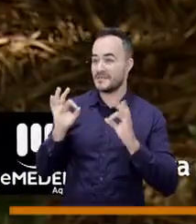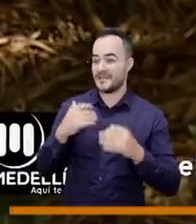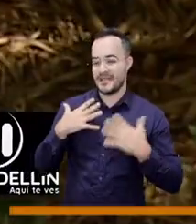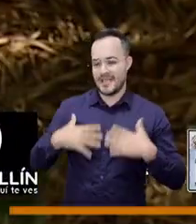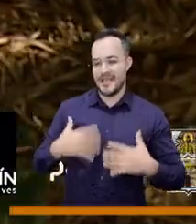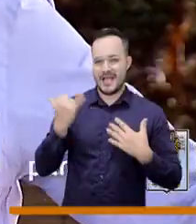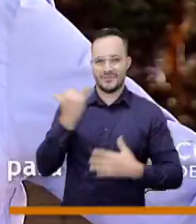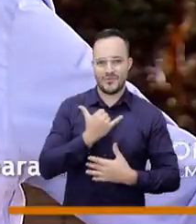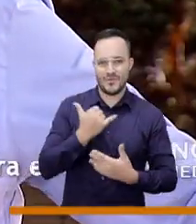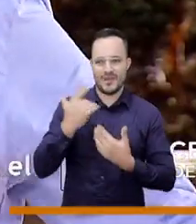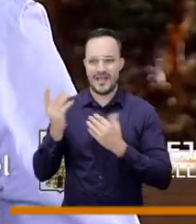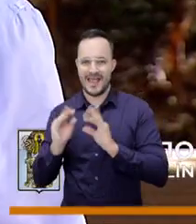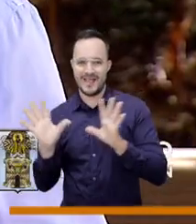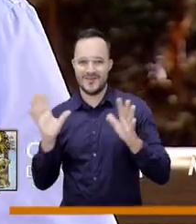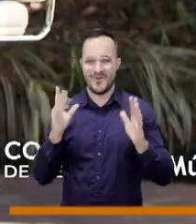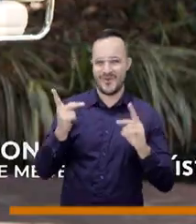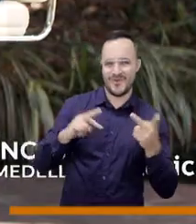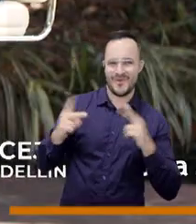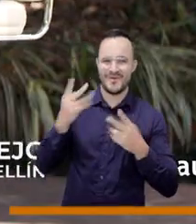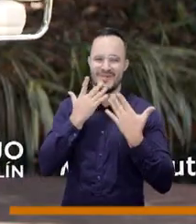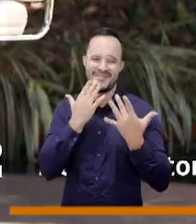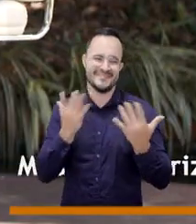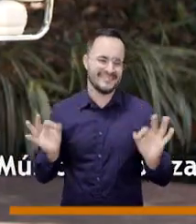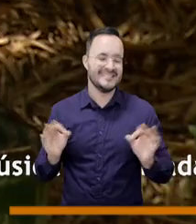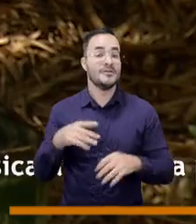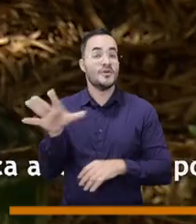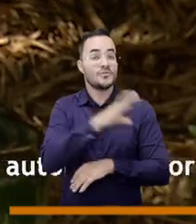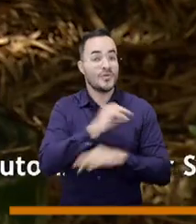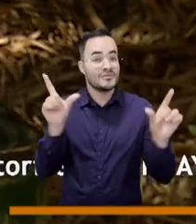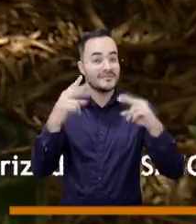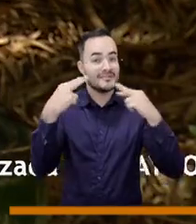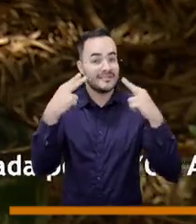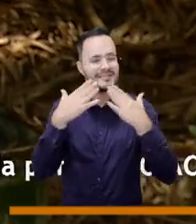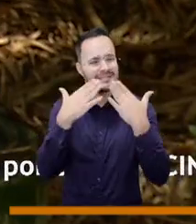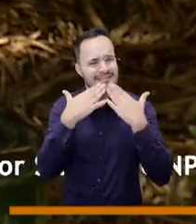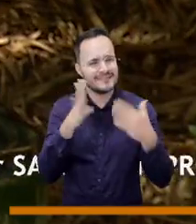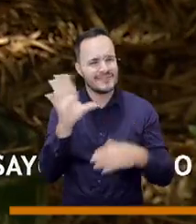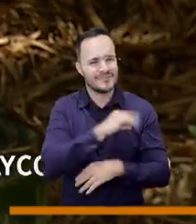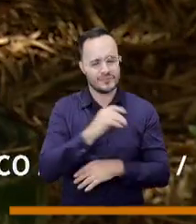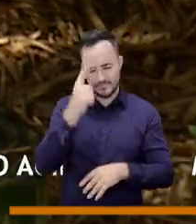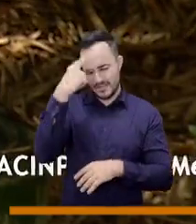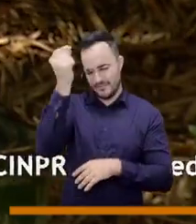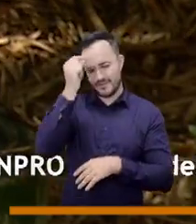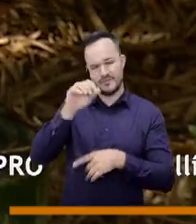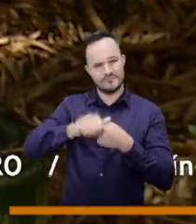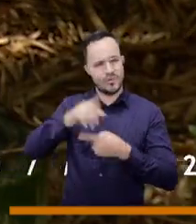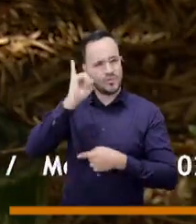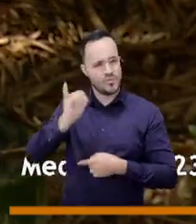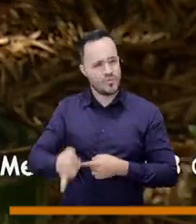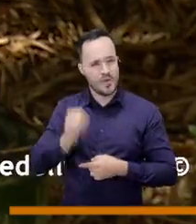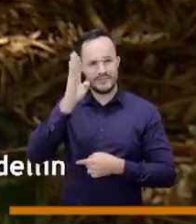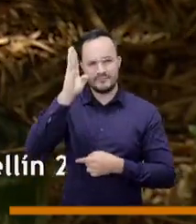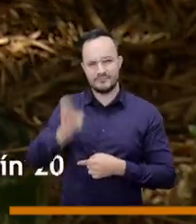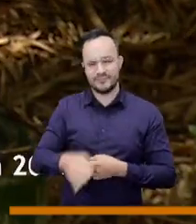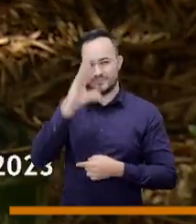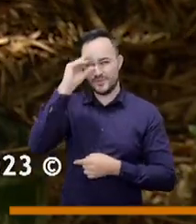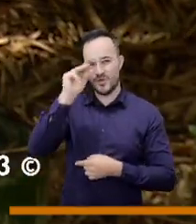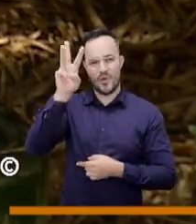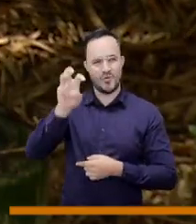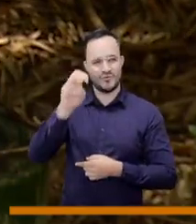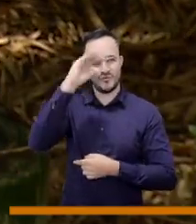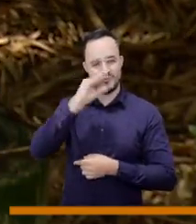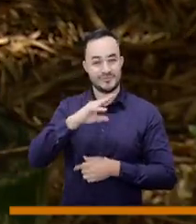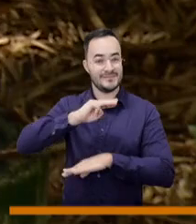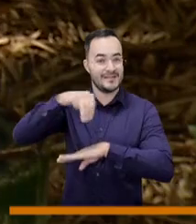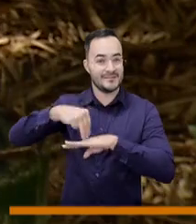de acuerdo con el azulito, que quede claro. A ustedes televidentes, muchísimas gracias. La cita todos los jueves a las 8 de la noche por